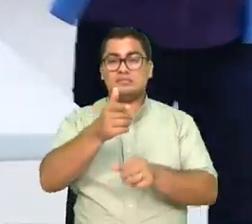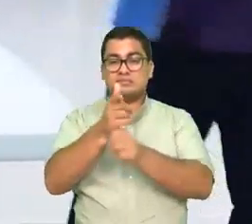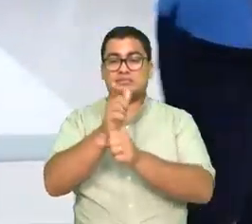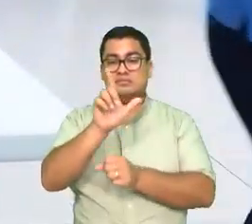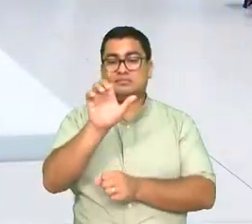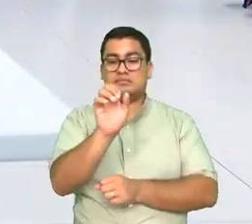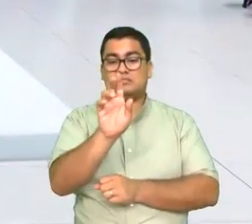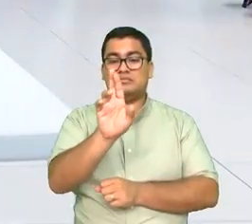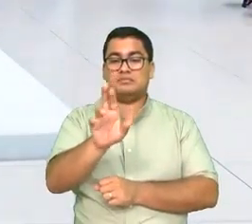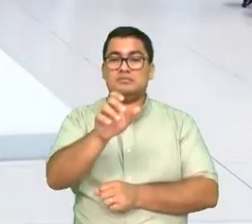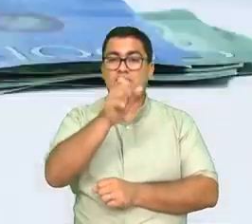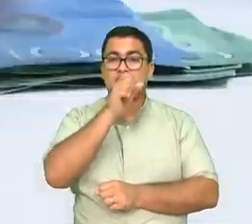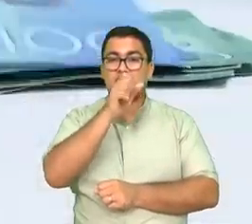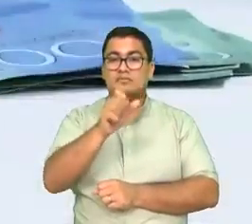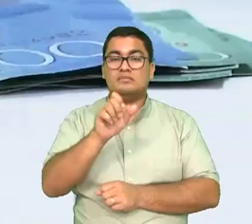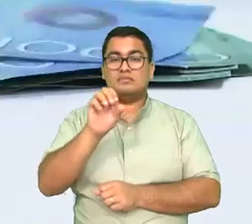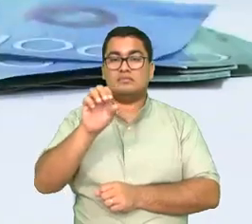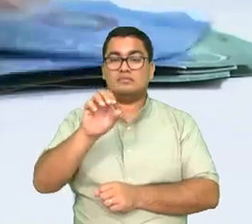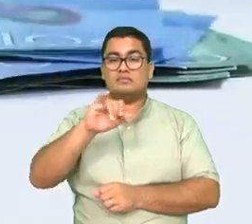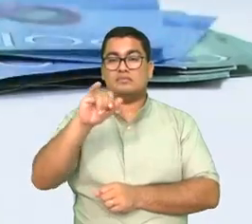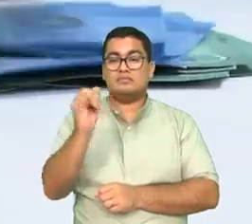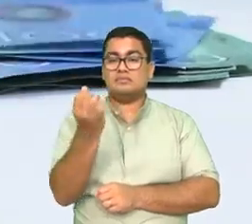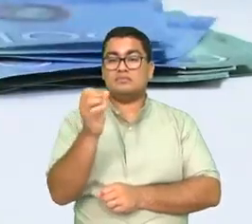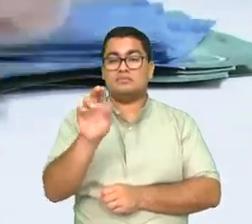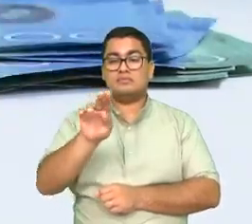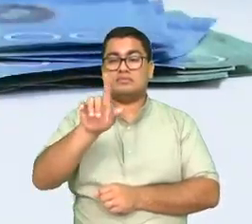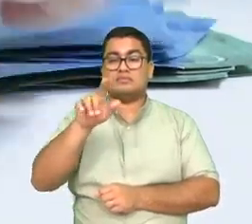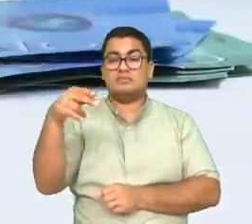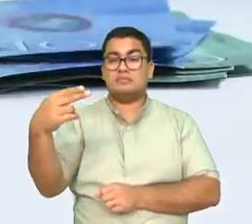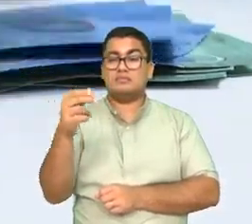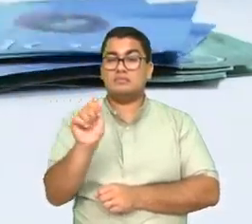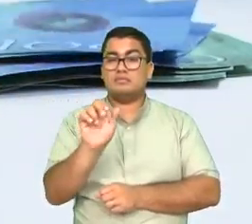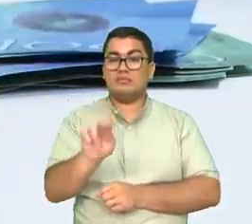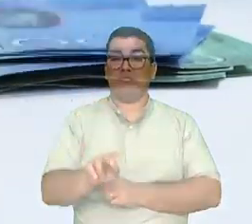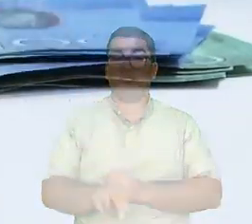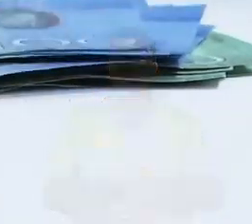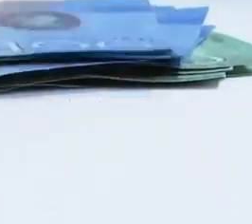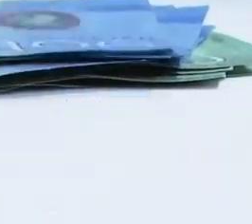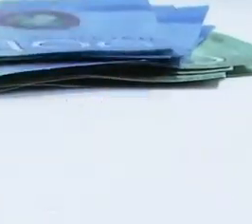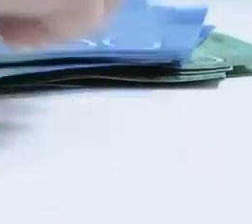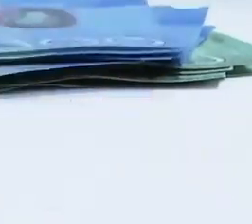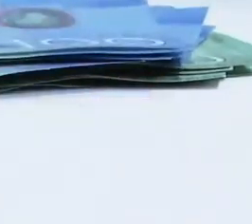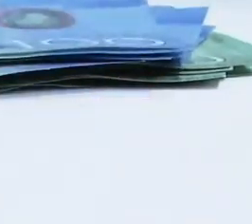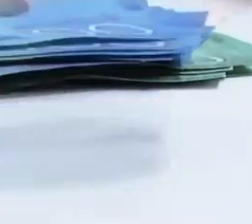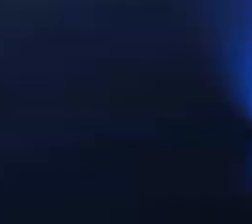de Lester Mora, informó para el canal parlamentario Jonathan Castro.